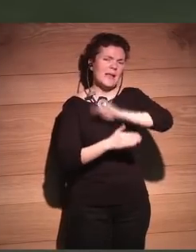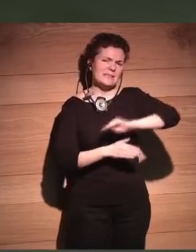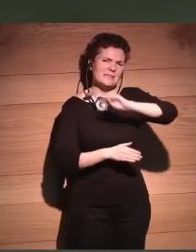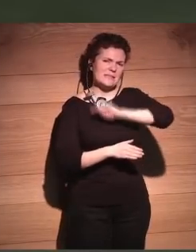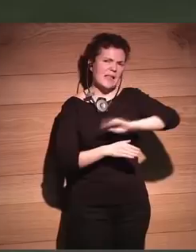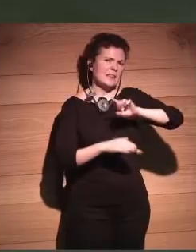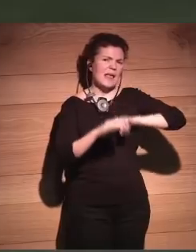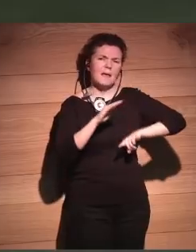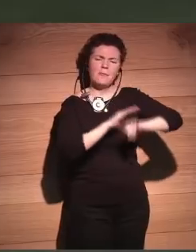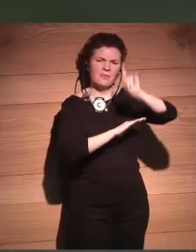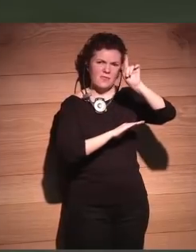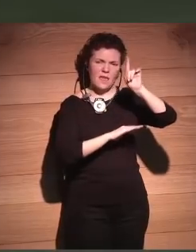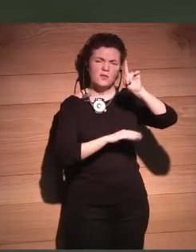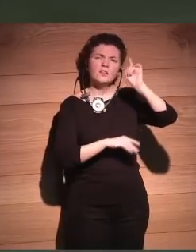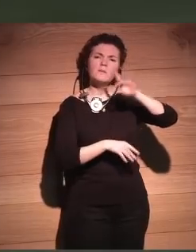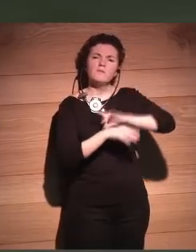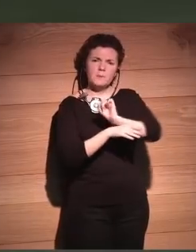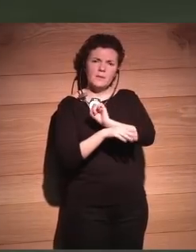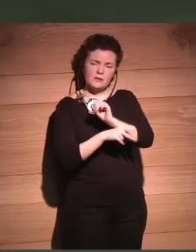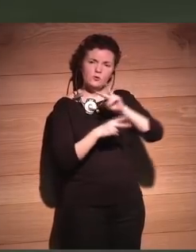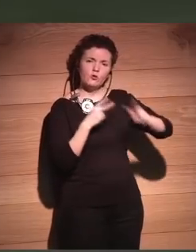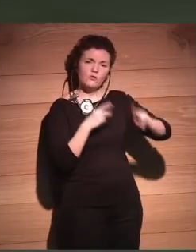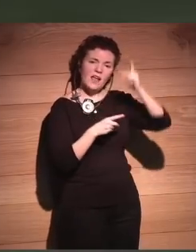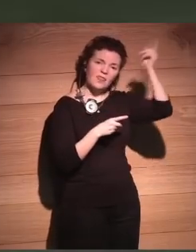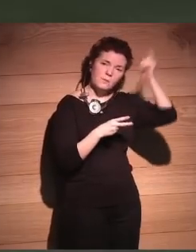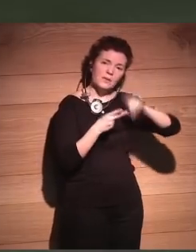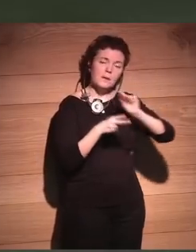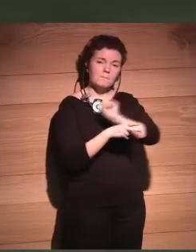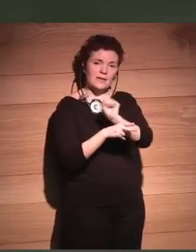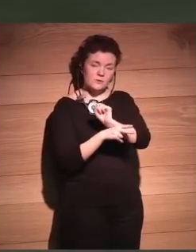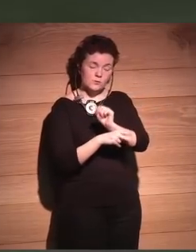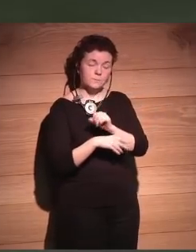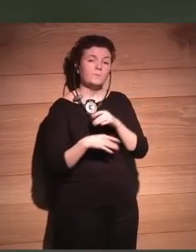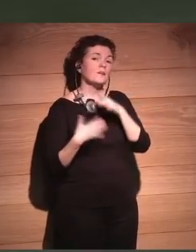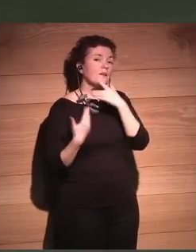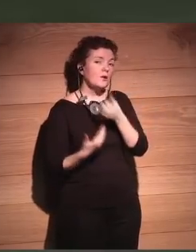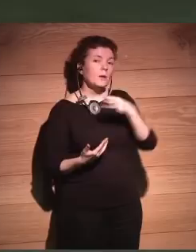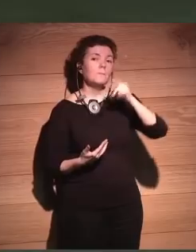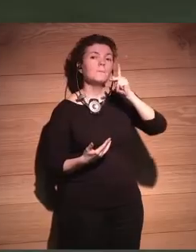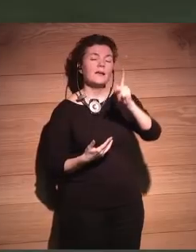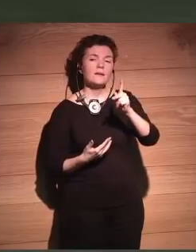bastante avanzado, y también con enfermedad de Parkinson. Y en este momento Mark